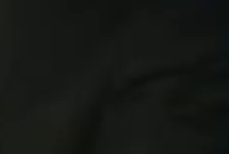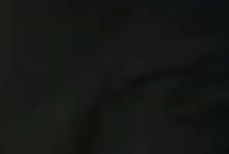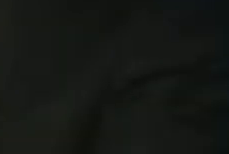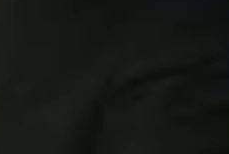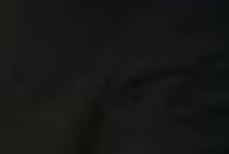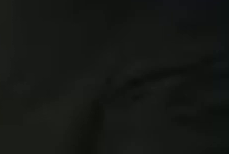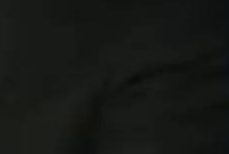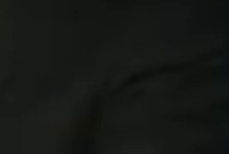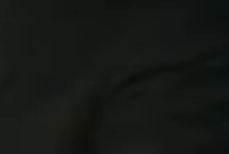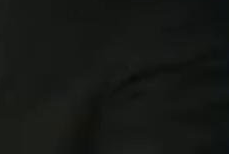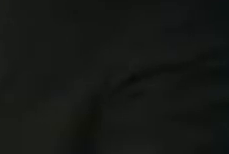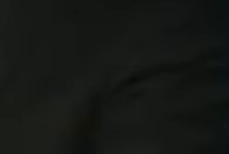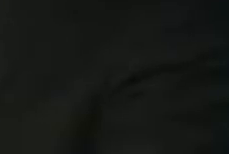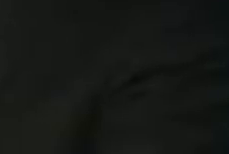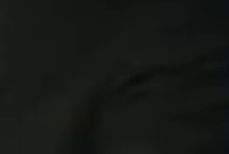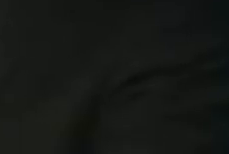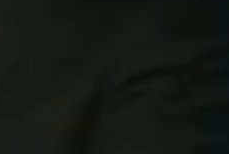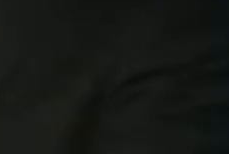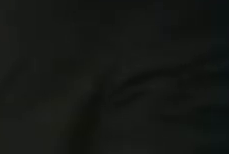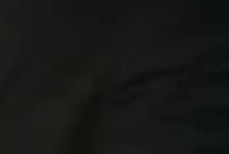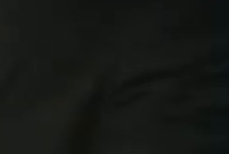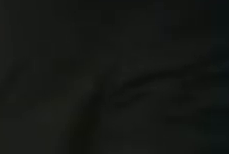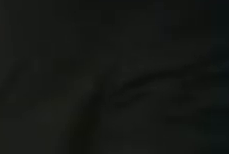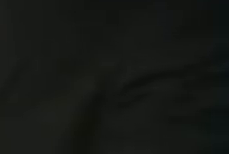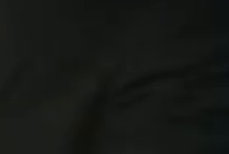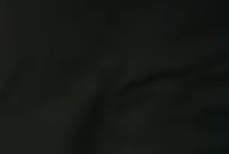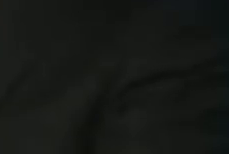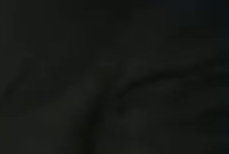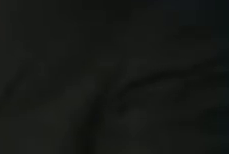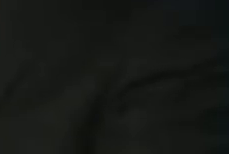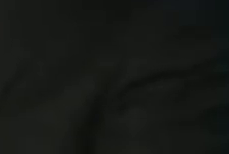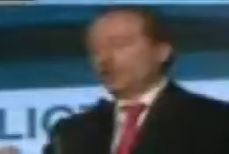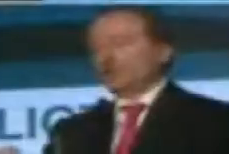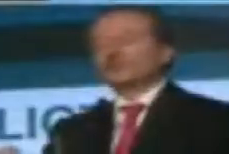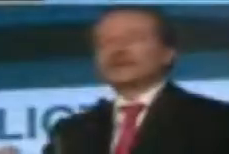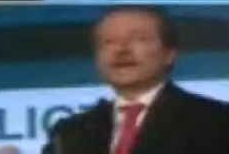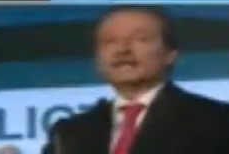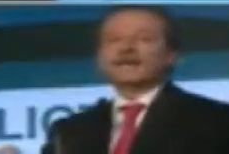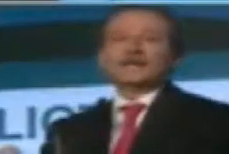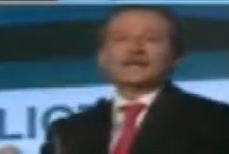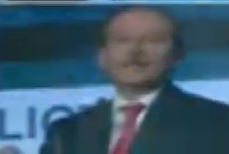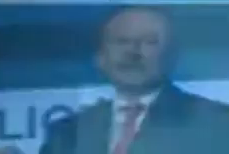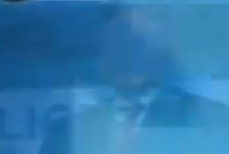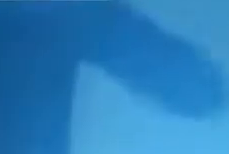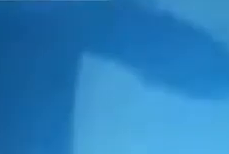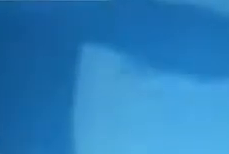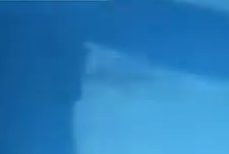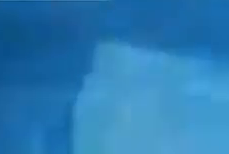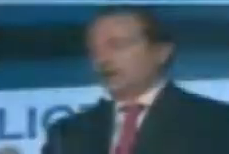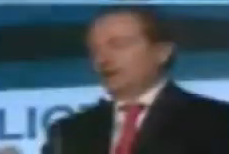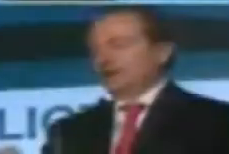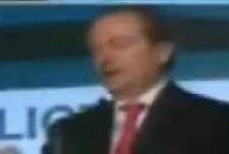Marco Palacio y Franz Hafford consideran que Colombia es un país fragmentado cuya sociedad se halla